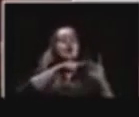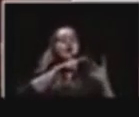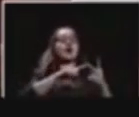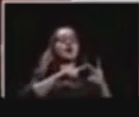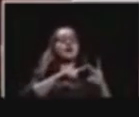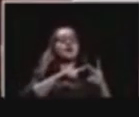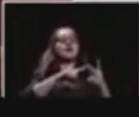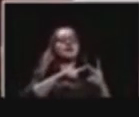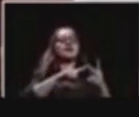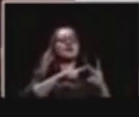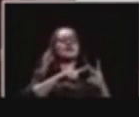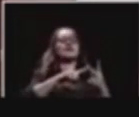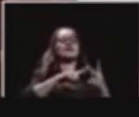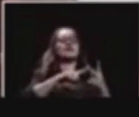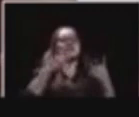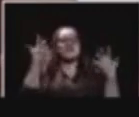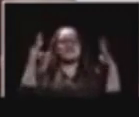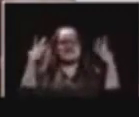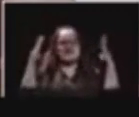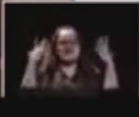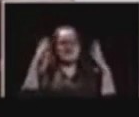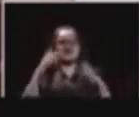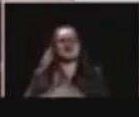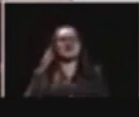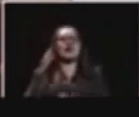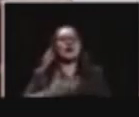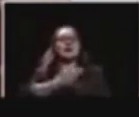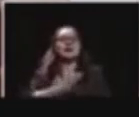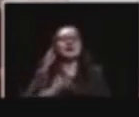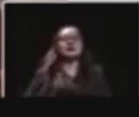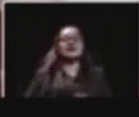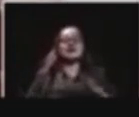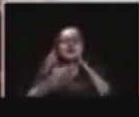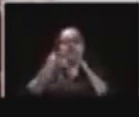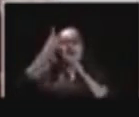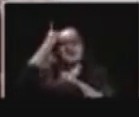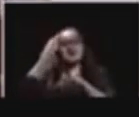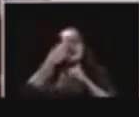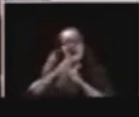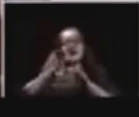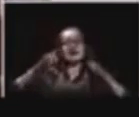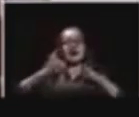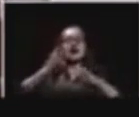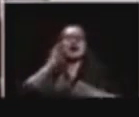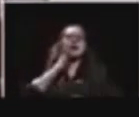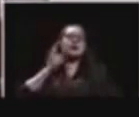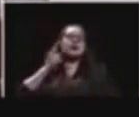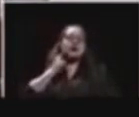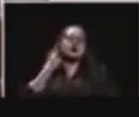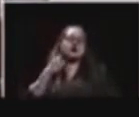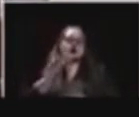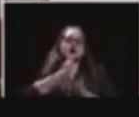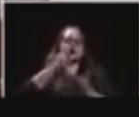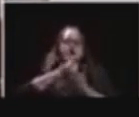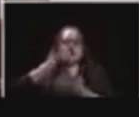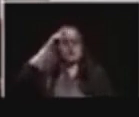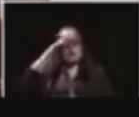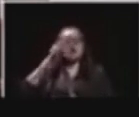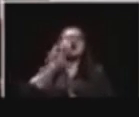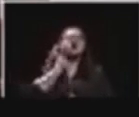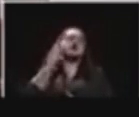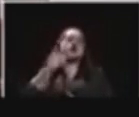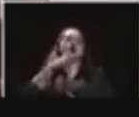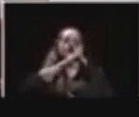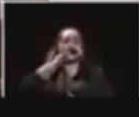presidente de la mesa directiva del Congreso de la Ciudad de México, diputado